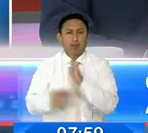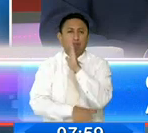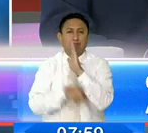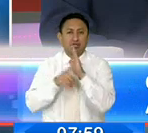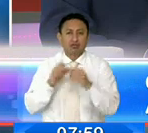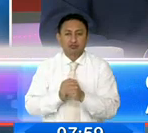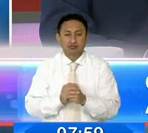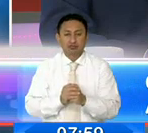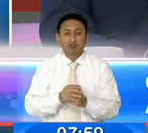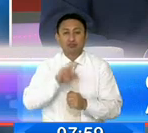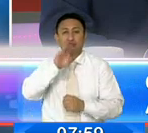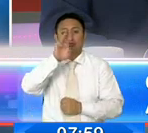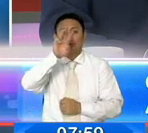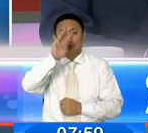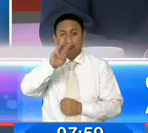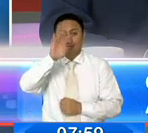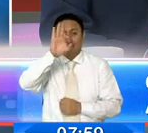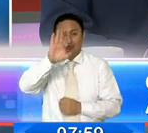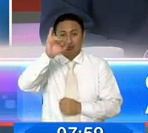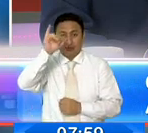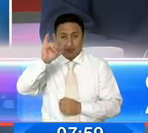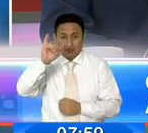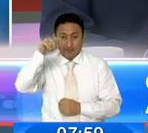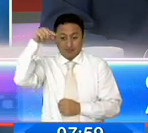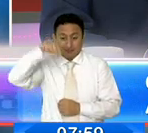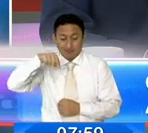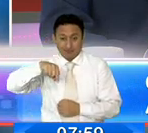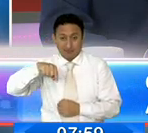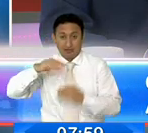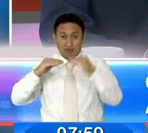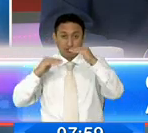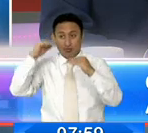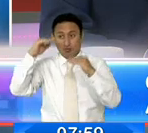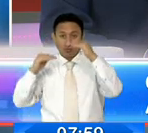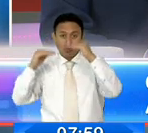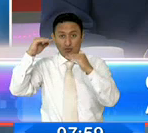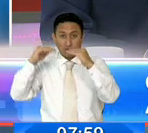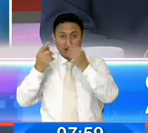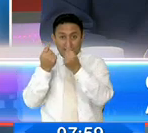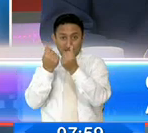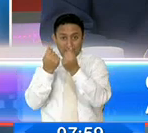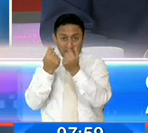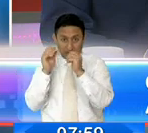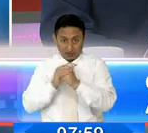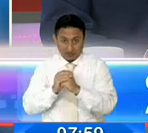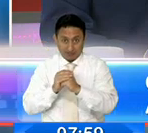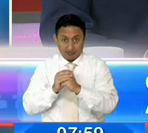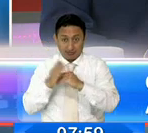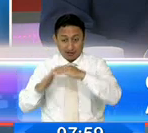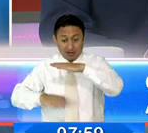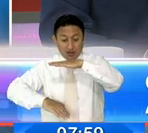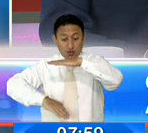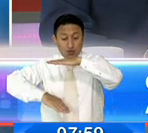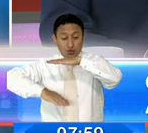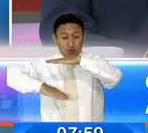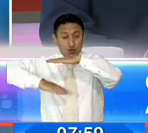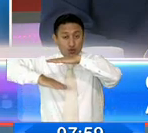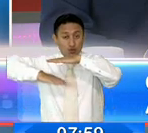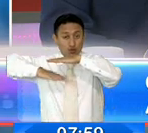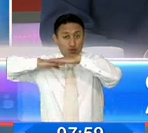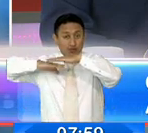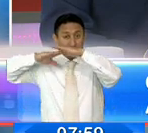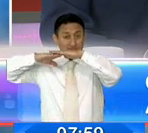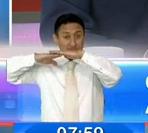West Texas Intermediate, este es el que va a fluctuar y está fluctuando. Alcanzó un plató, sí, también está medio